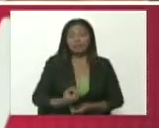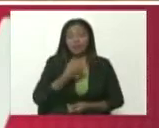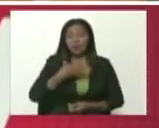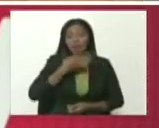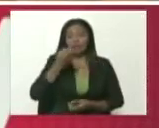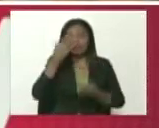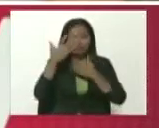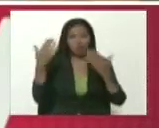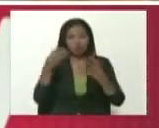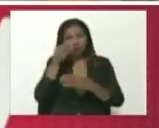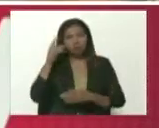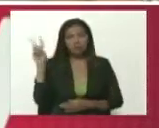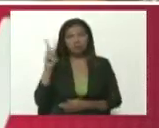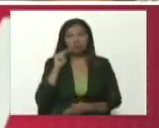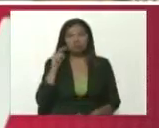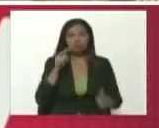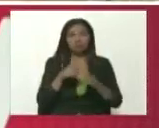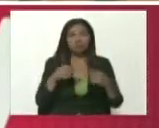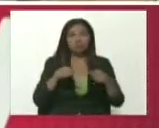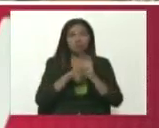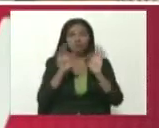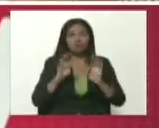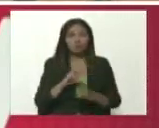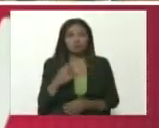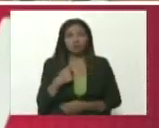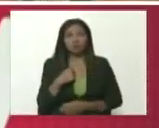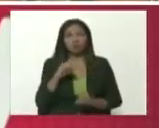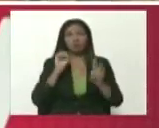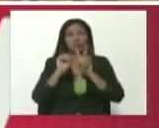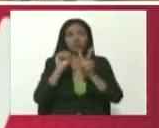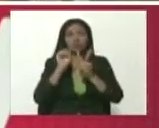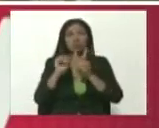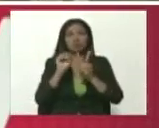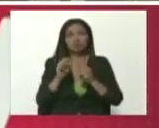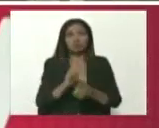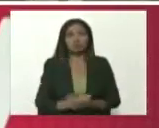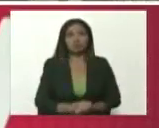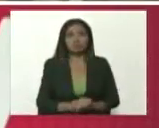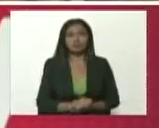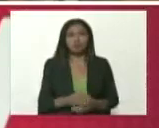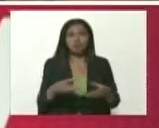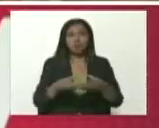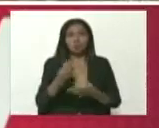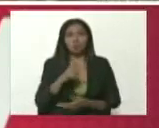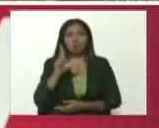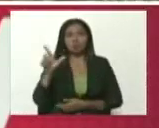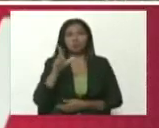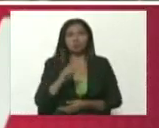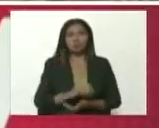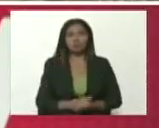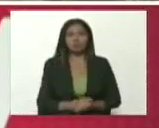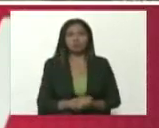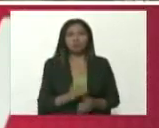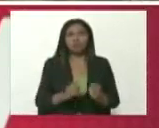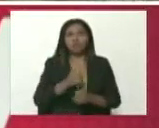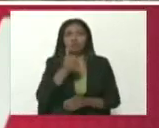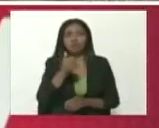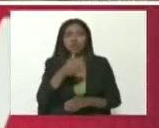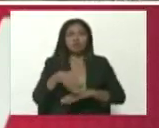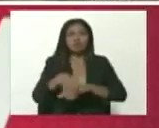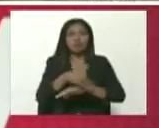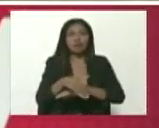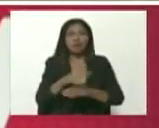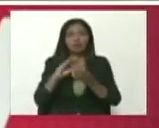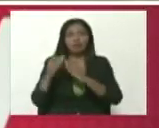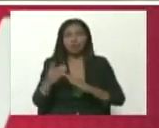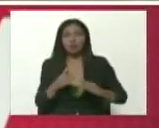toda Venezuela. Como usted lo orientó, todo el movimiento Somos Venezuela, en conjunto con el Partido Socialista Unido de Venezuela, cada jefe de calle, cada jefe de